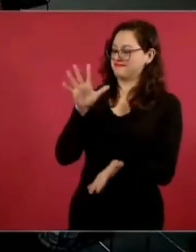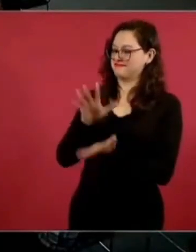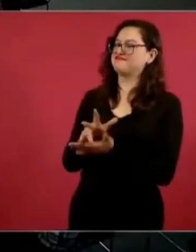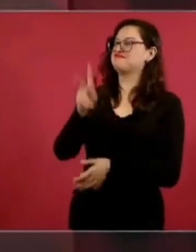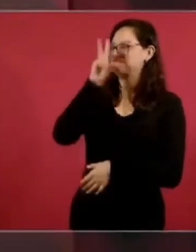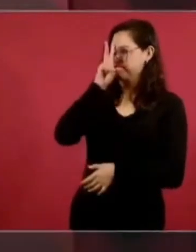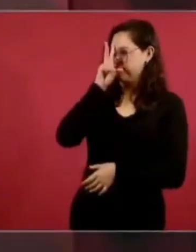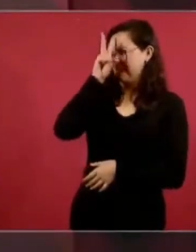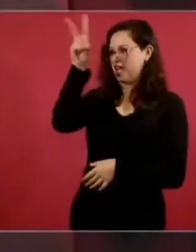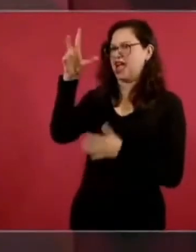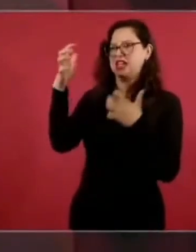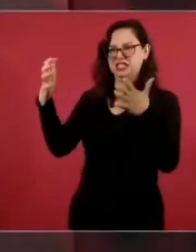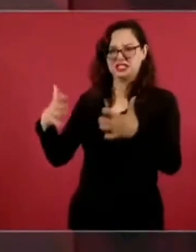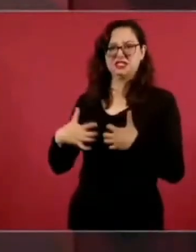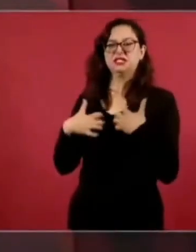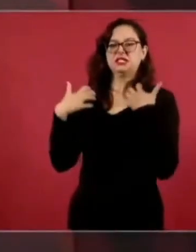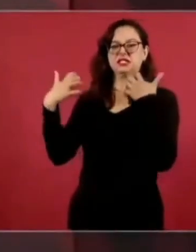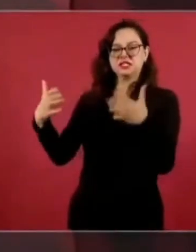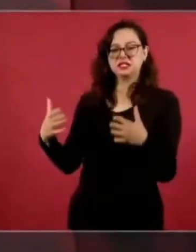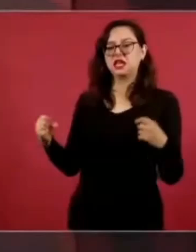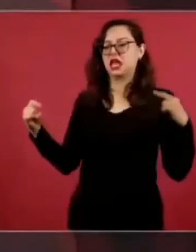o hacían plantones.